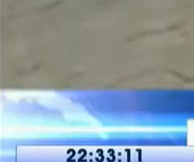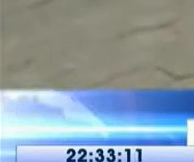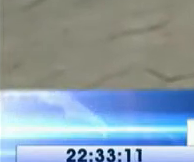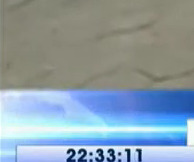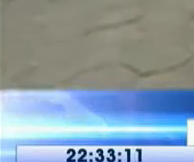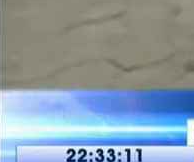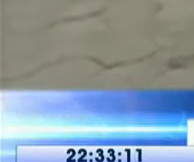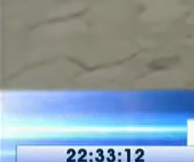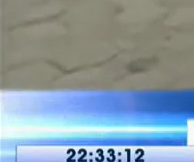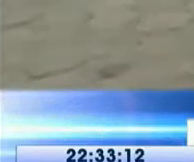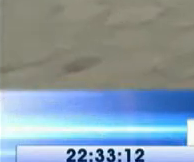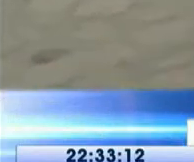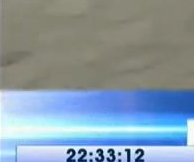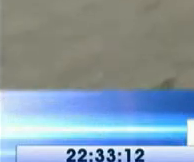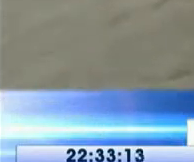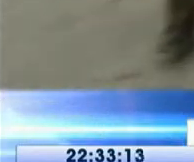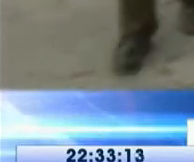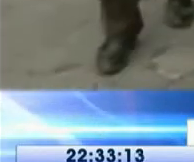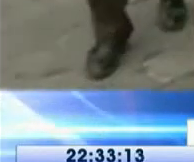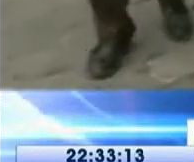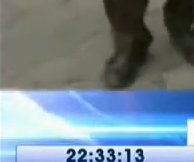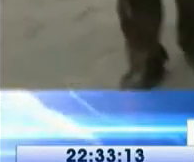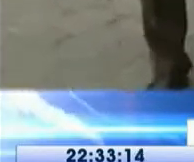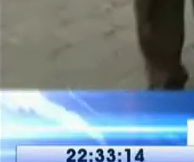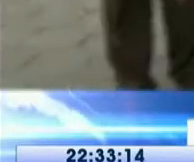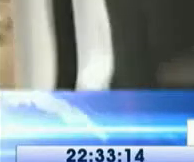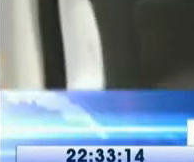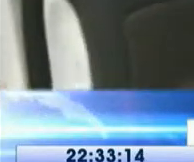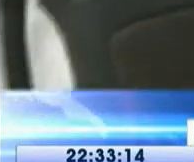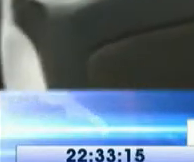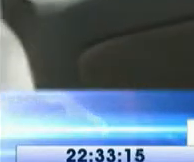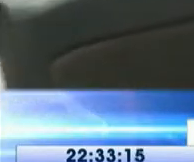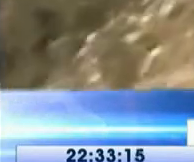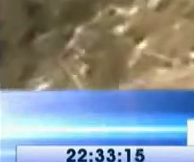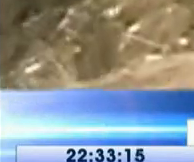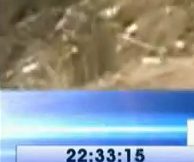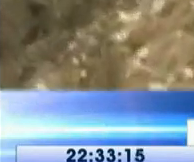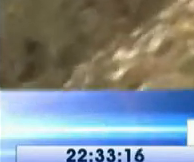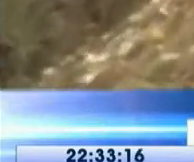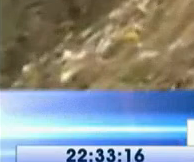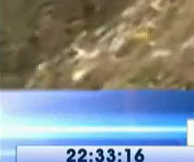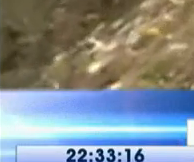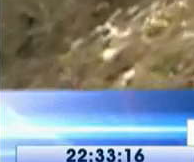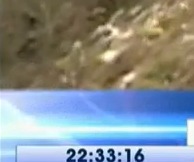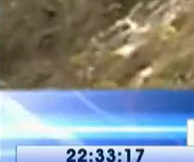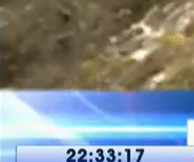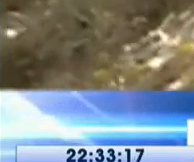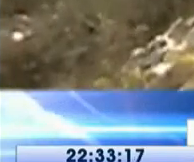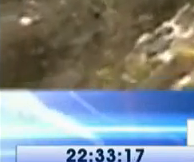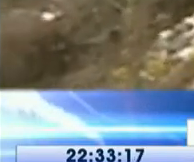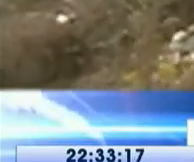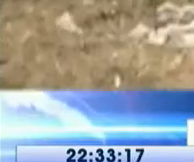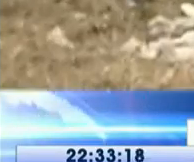que en su intento de fuga se lanzó a una quebrada.